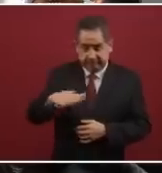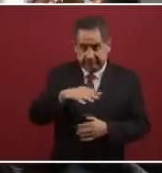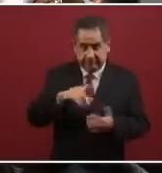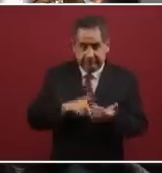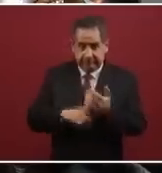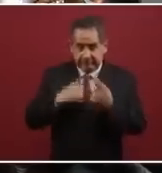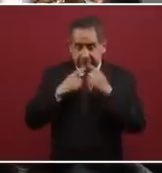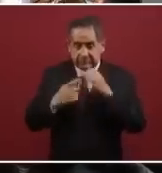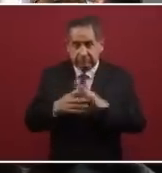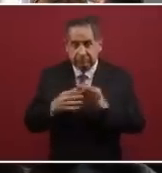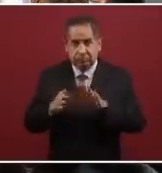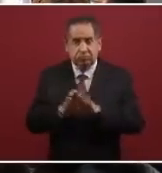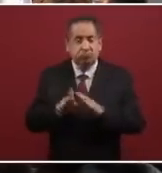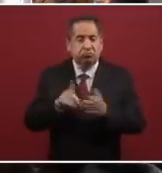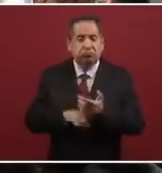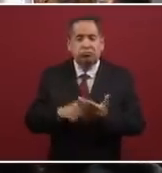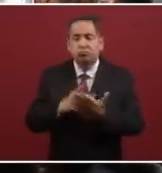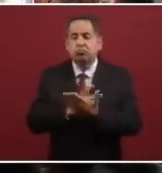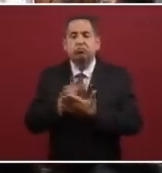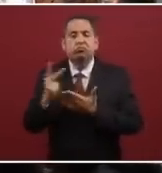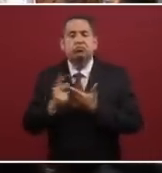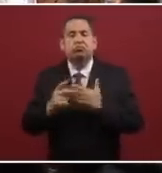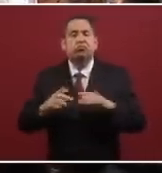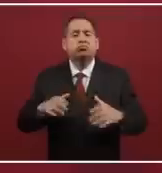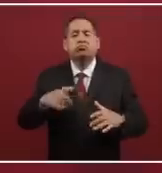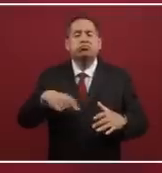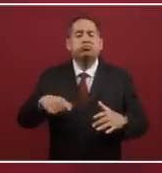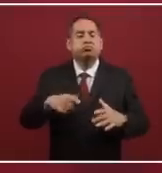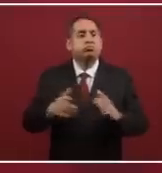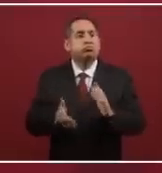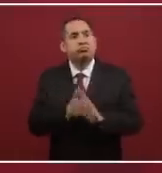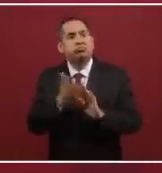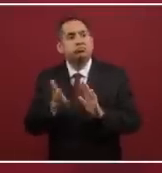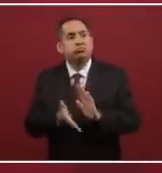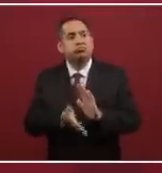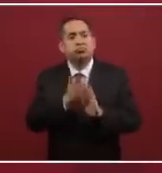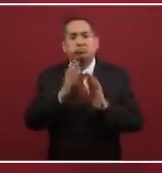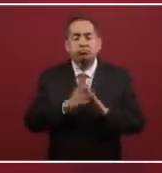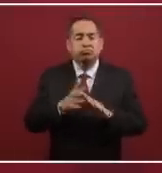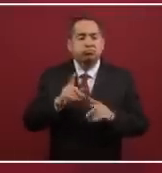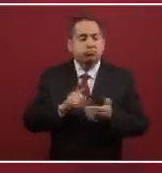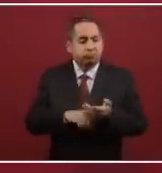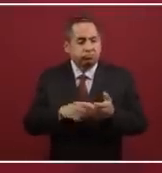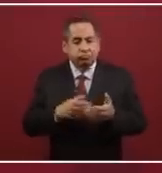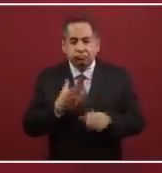se está llevando a cabo un programa de construcción de caminos.